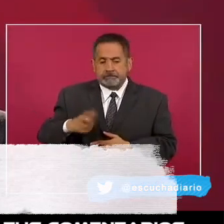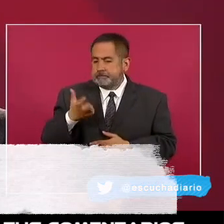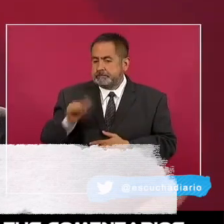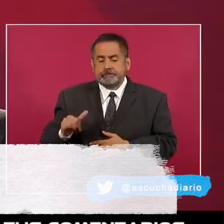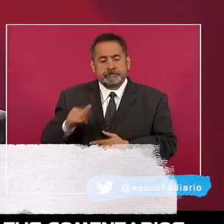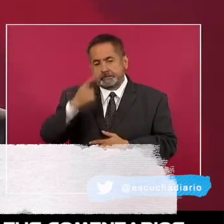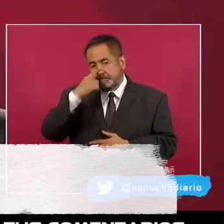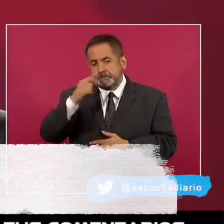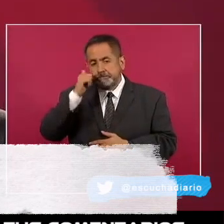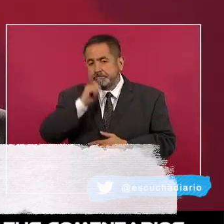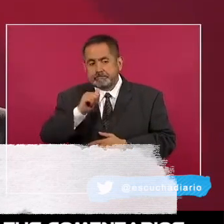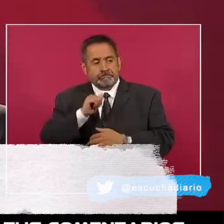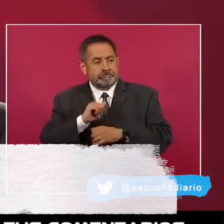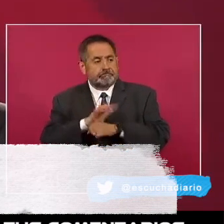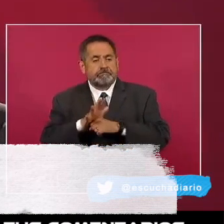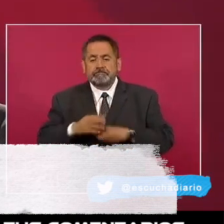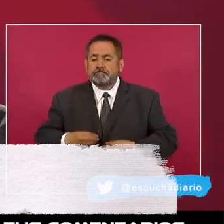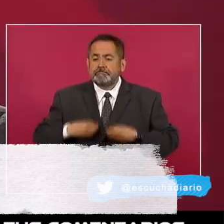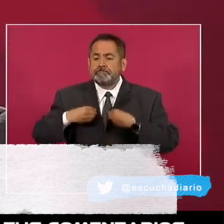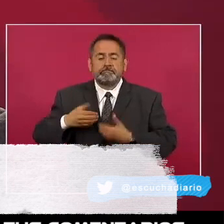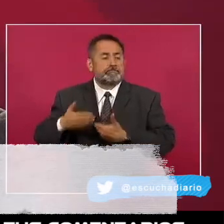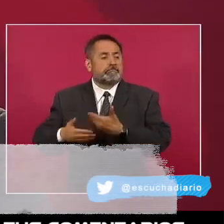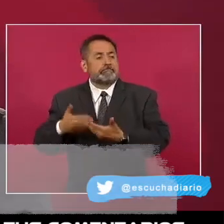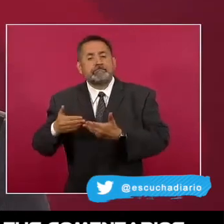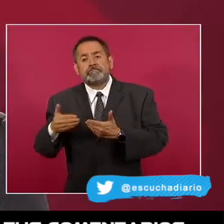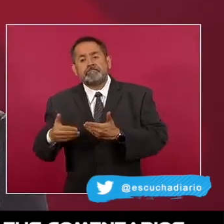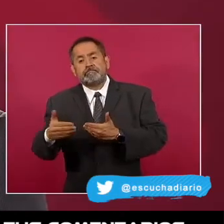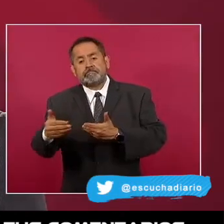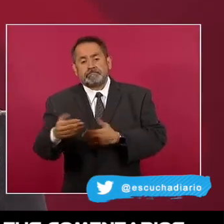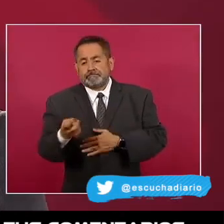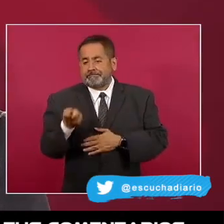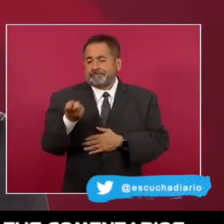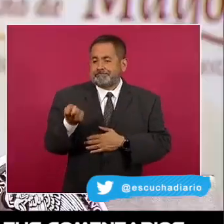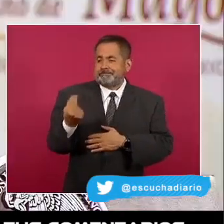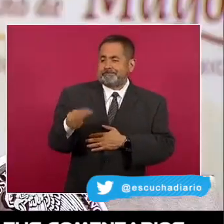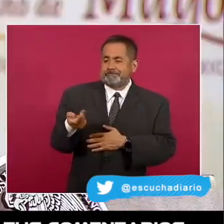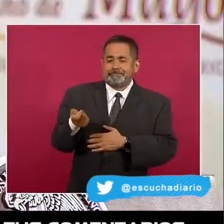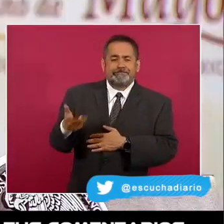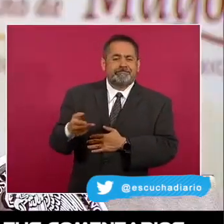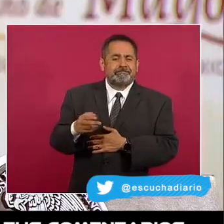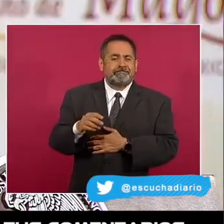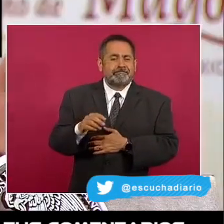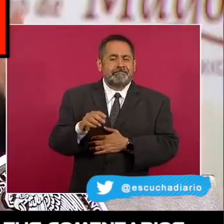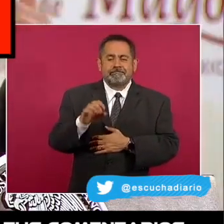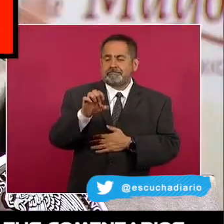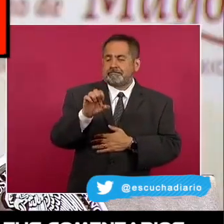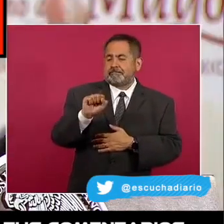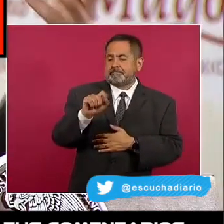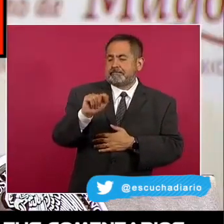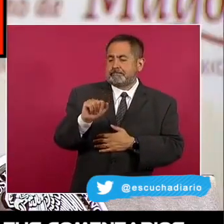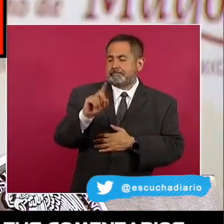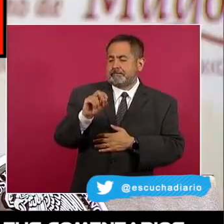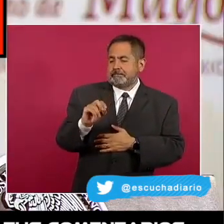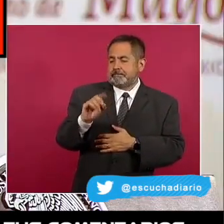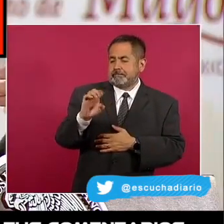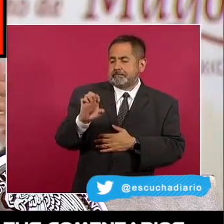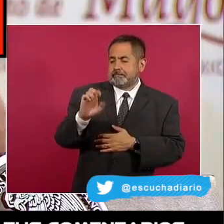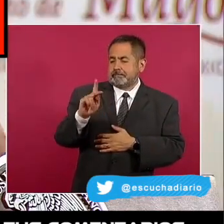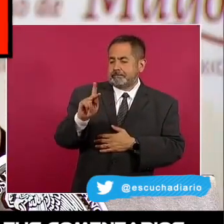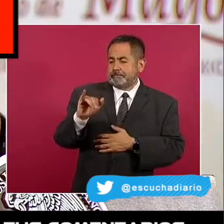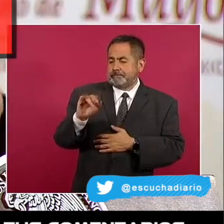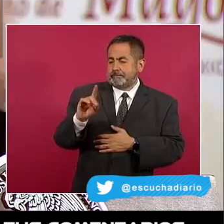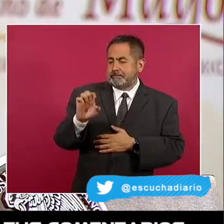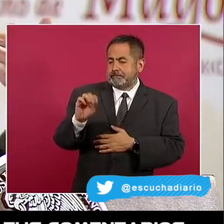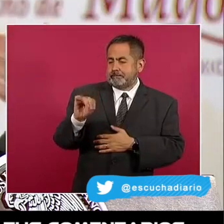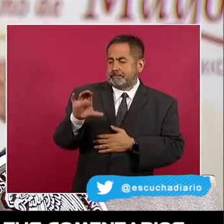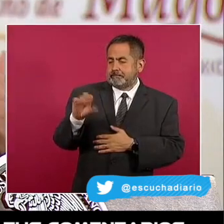Conforme al reporte de la Secretaría de Salud, al corte de la información, se han registrado 7.281 nuevos casos